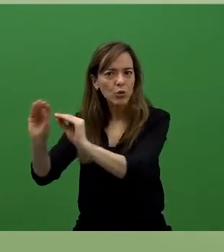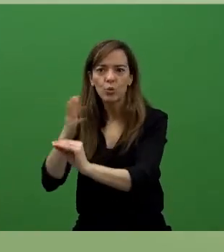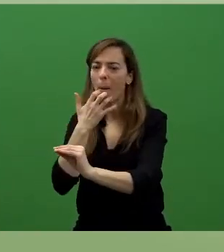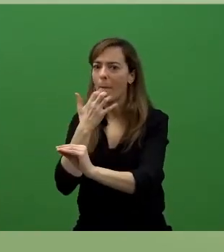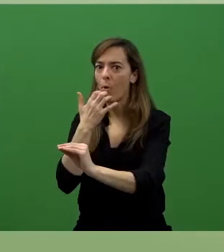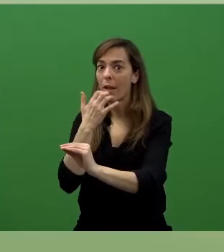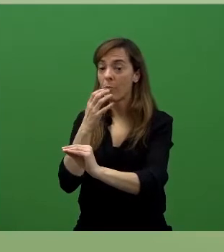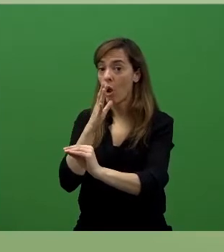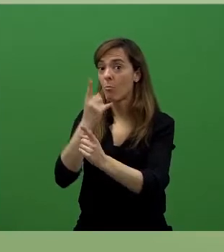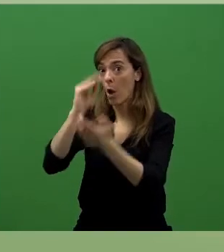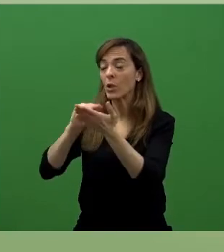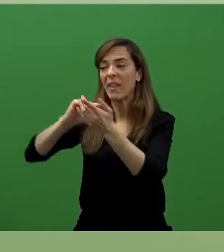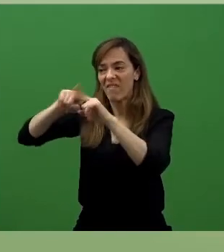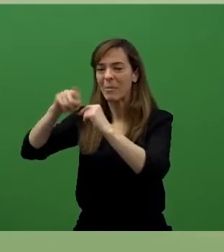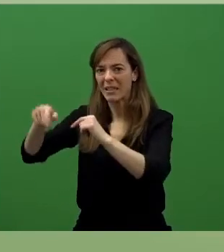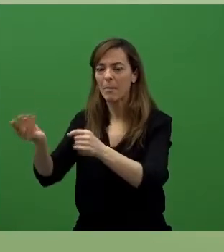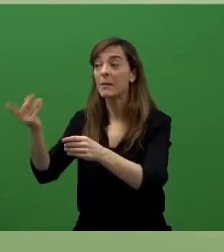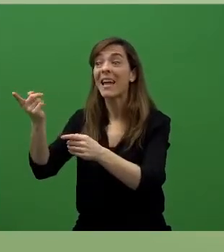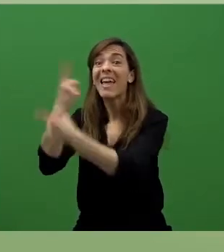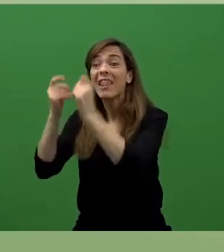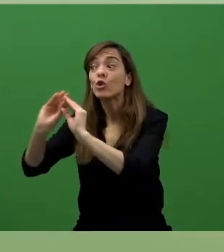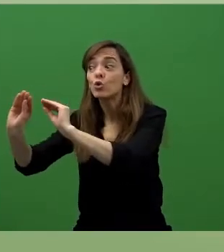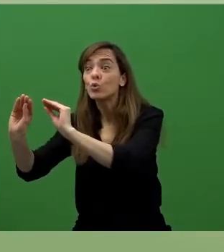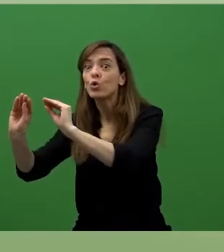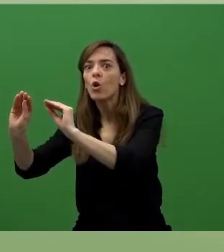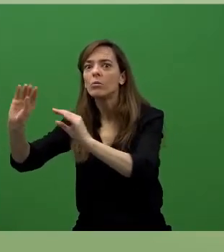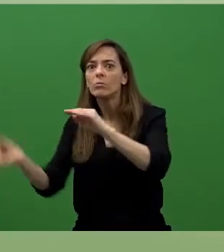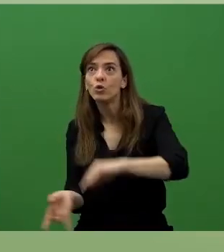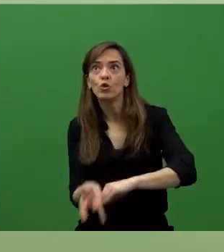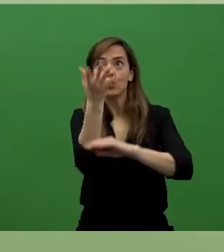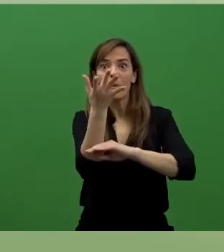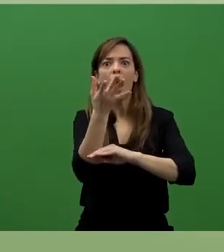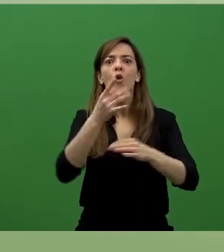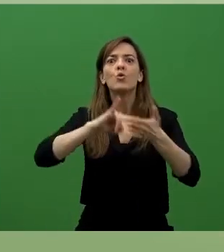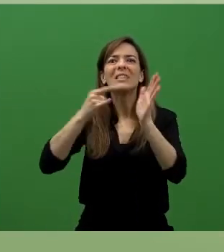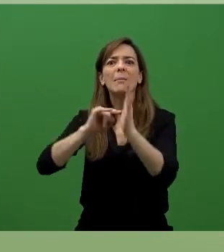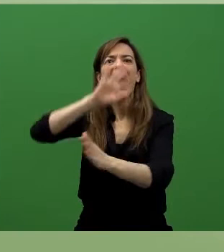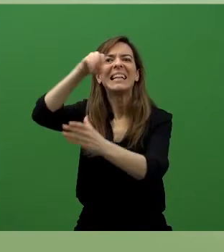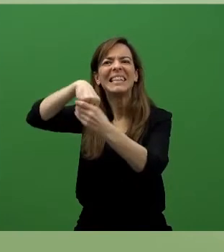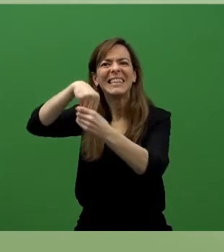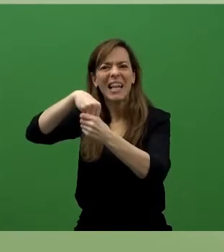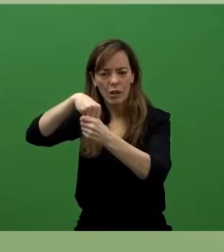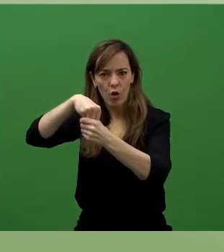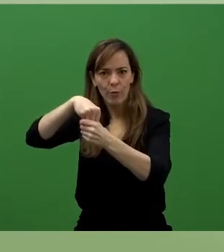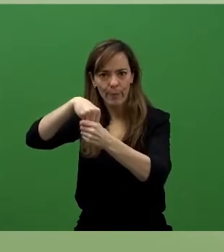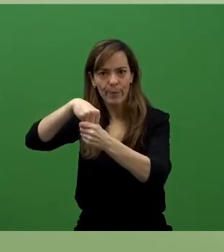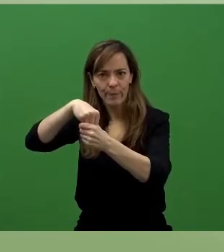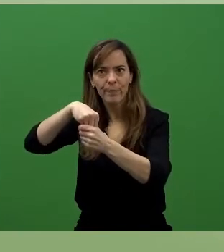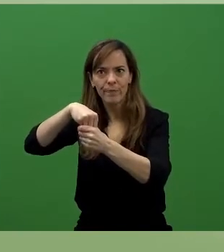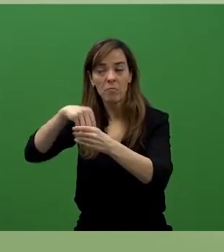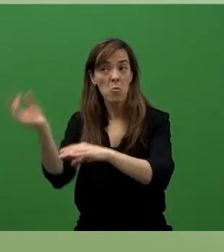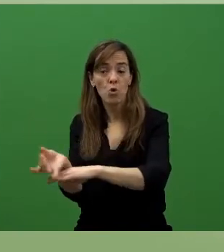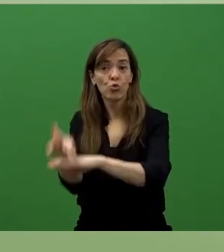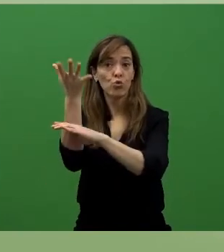también entran datos de la familia, y los suben a un sistema interno desarrollado nuestro que se llama Finostore. Y aquí pues suben